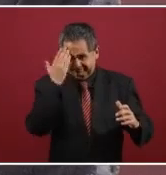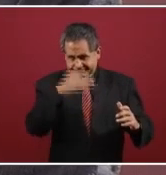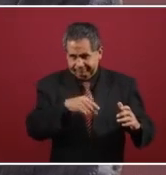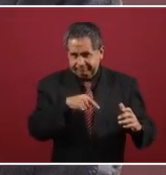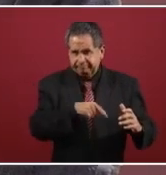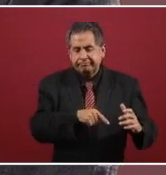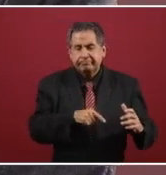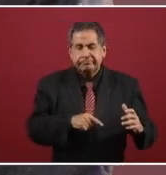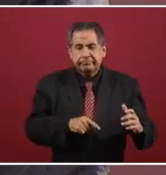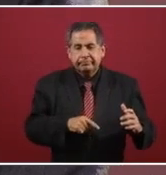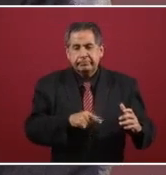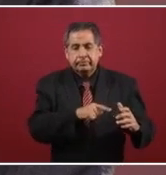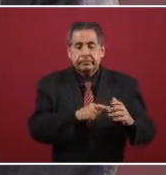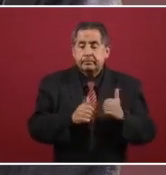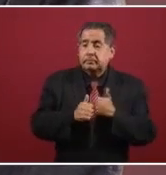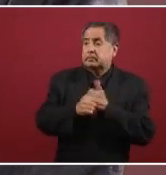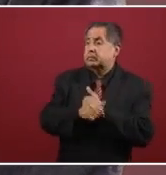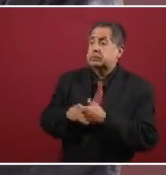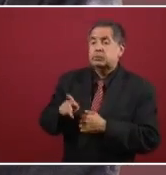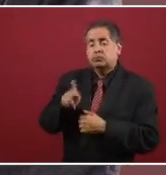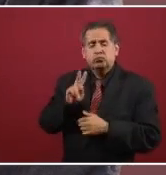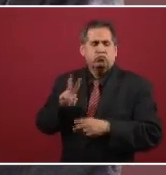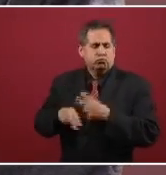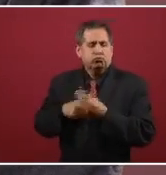a veces se disfracen de radicales,